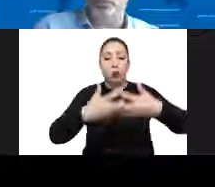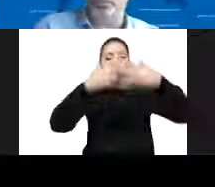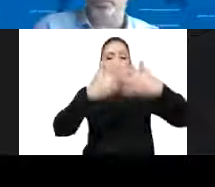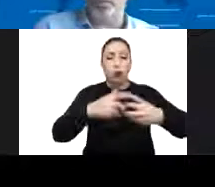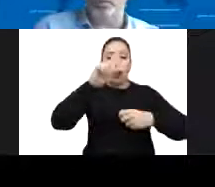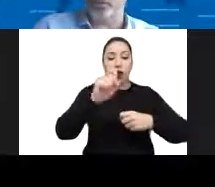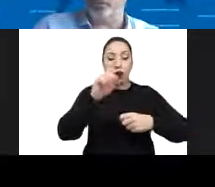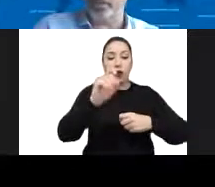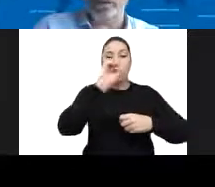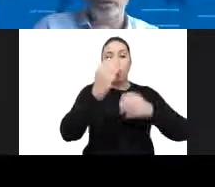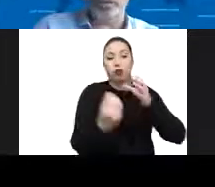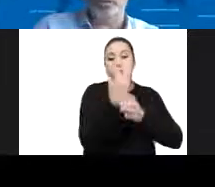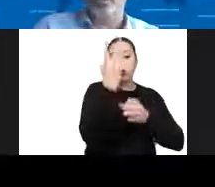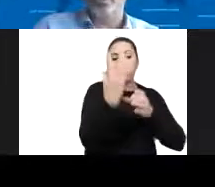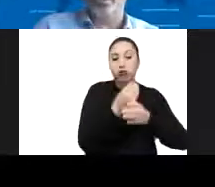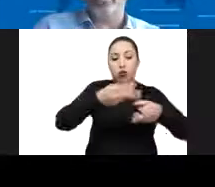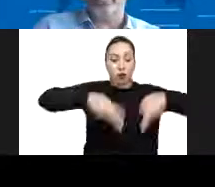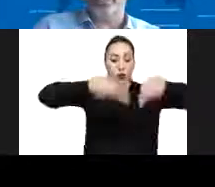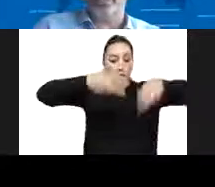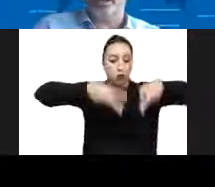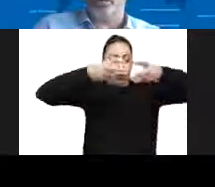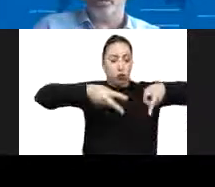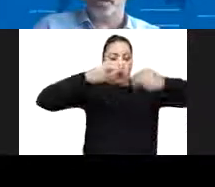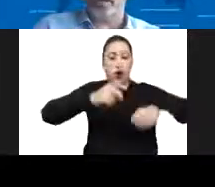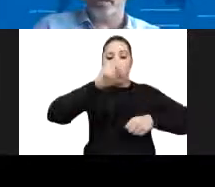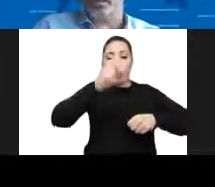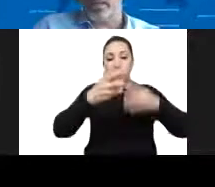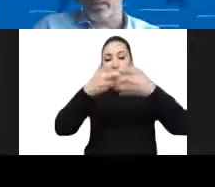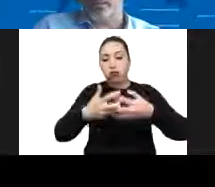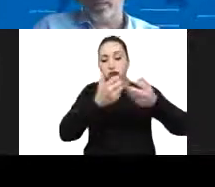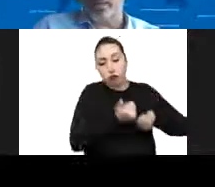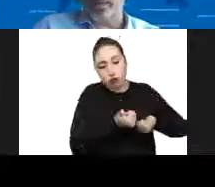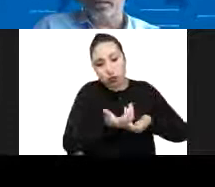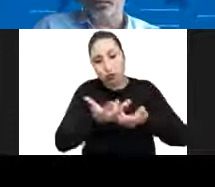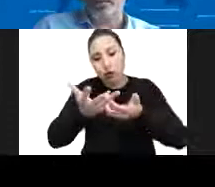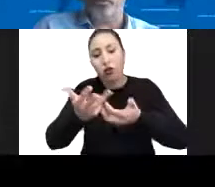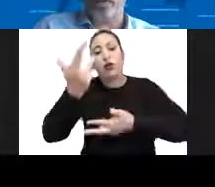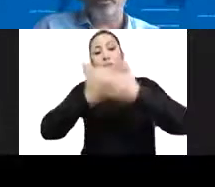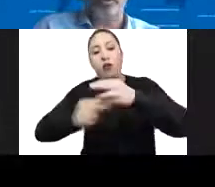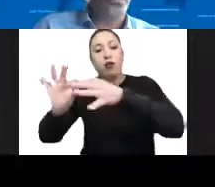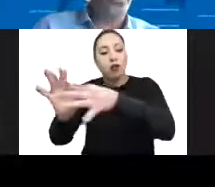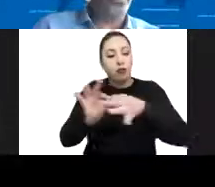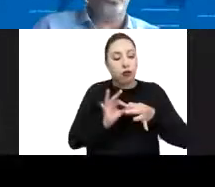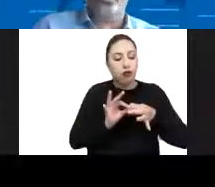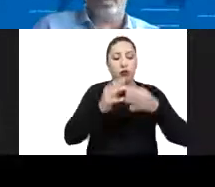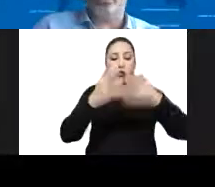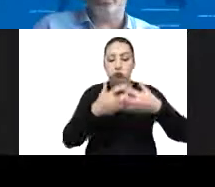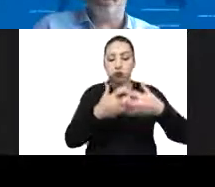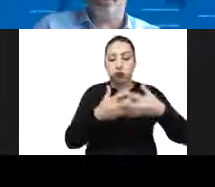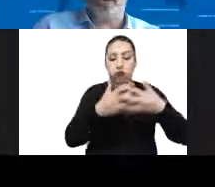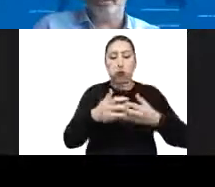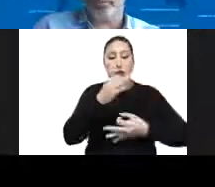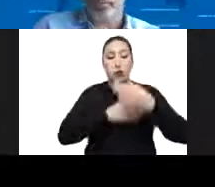fuente superficial o subterránea, tratarla, transportarla, tratarla de vuelta en aguas residuales, y todo ese gasto